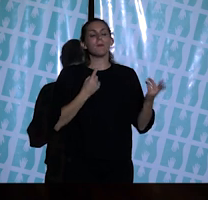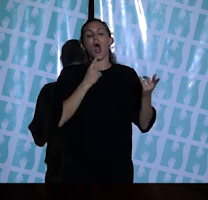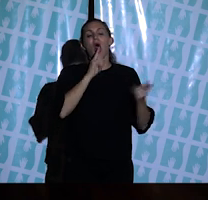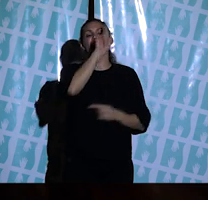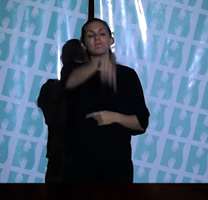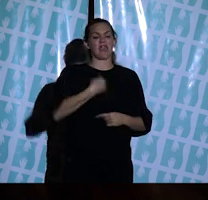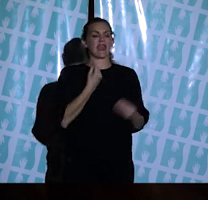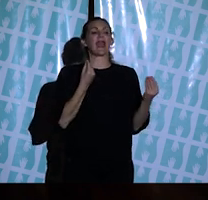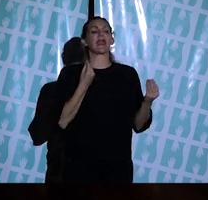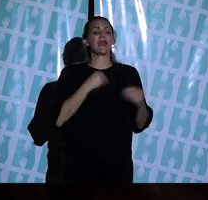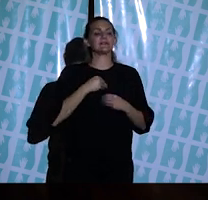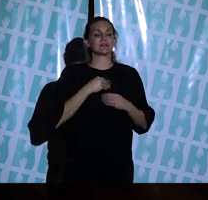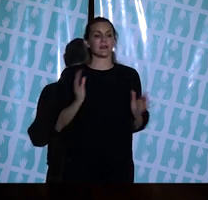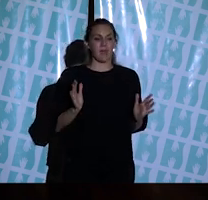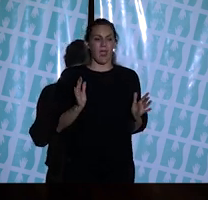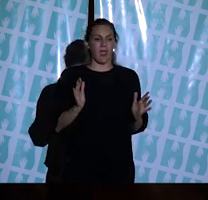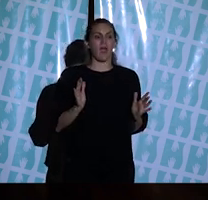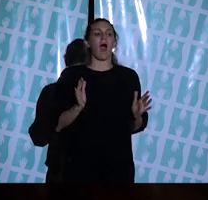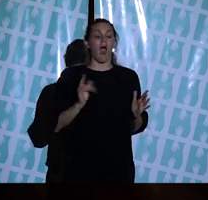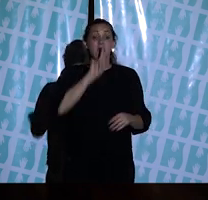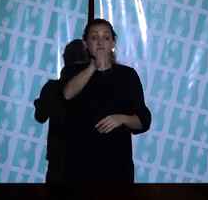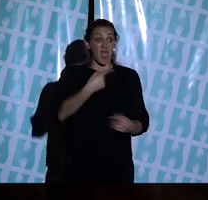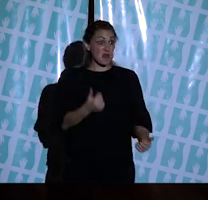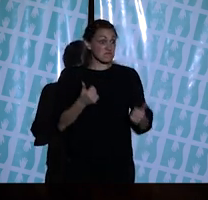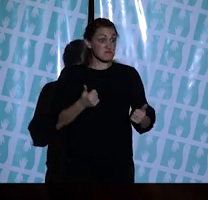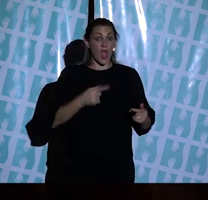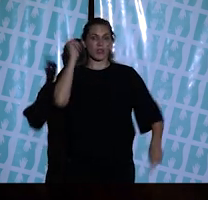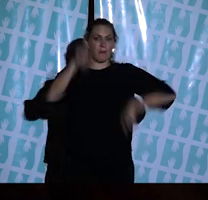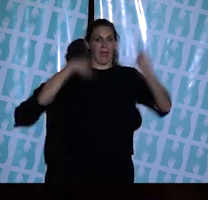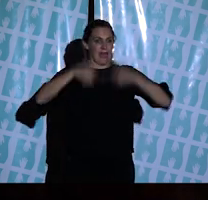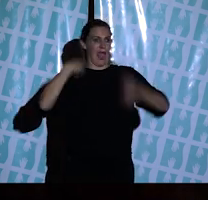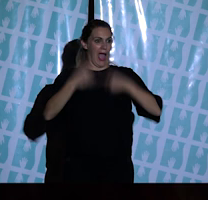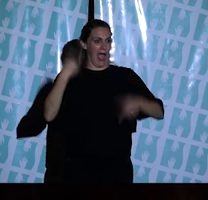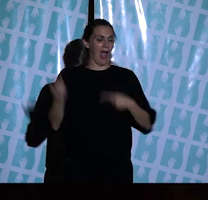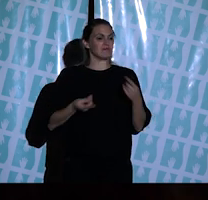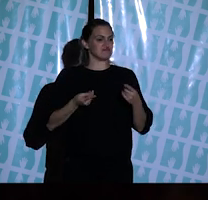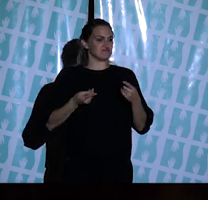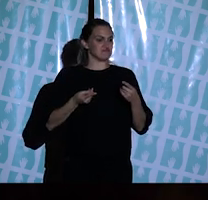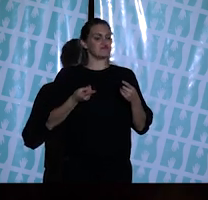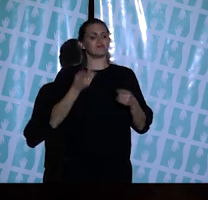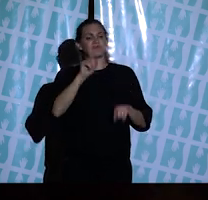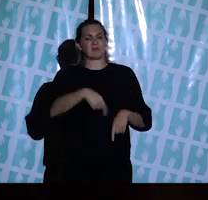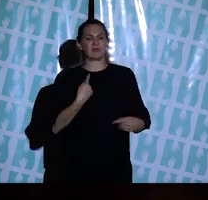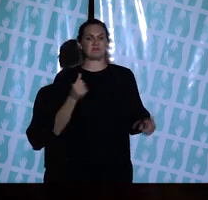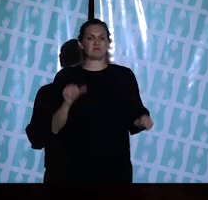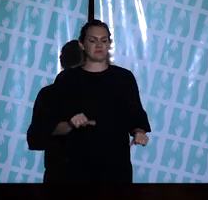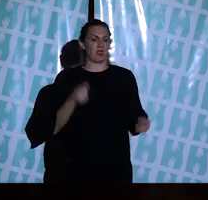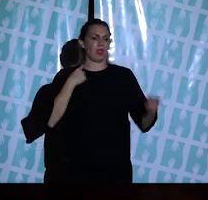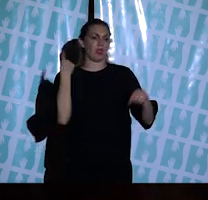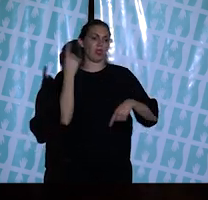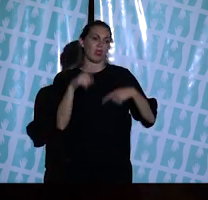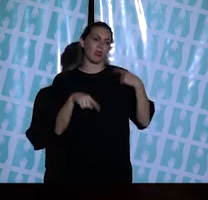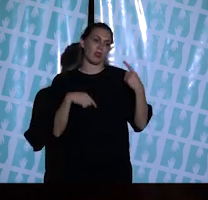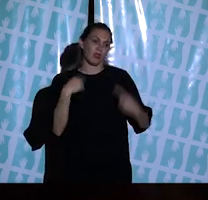que le dan de comer y se libera dopamina. Es eso, tan simplemente como eso, pero lo lograron demostrar, lo lograron